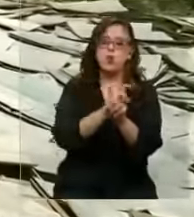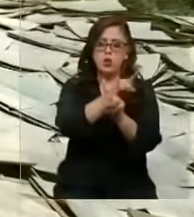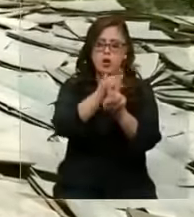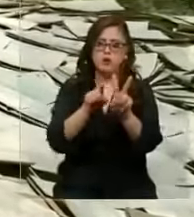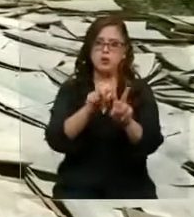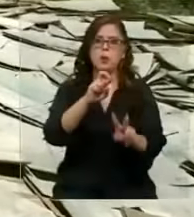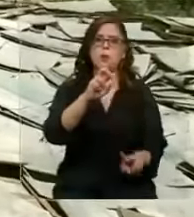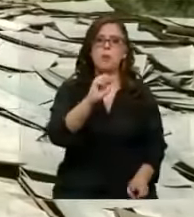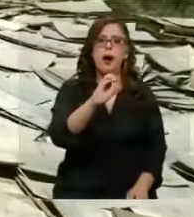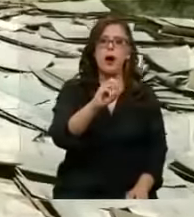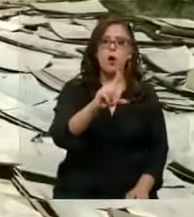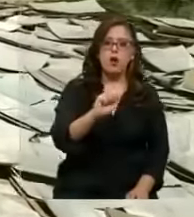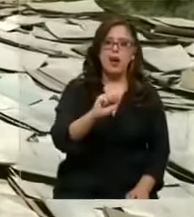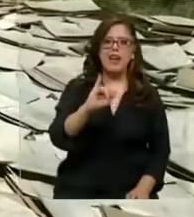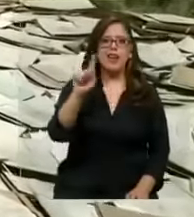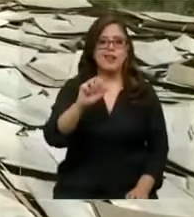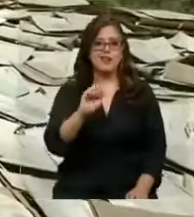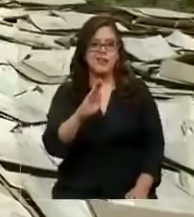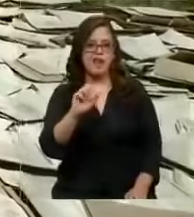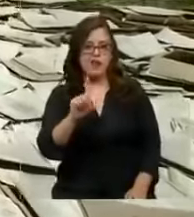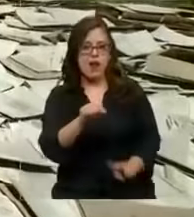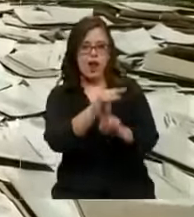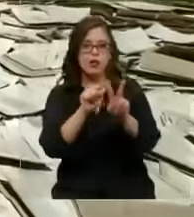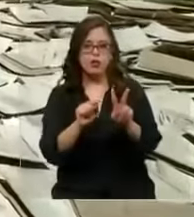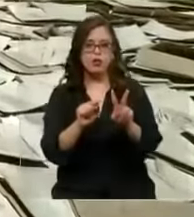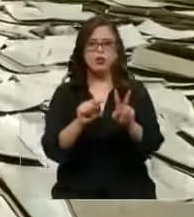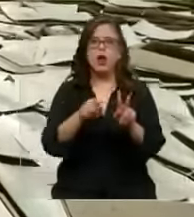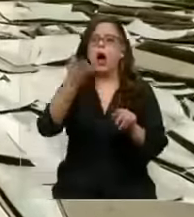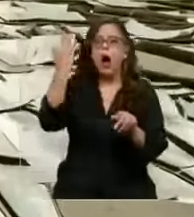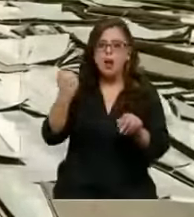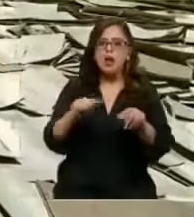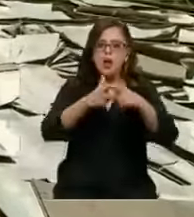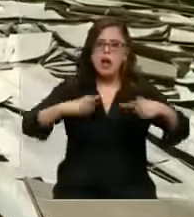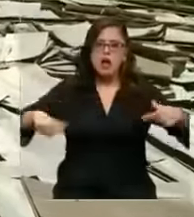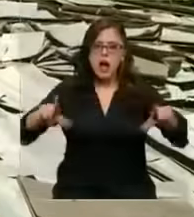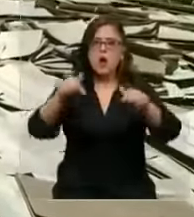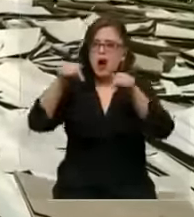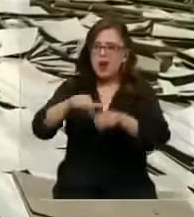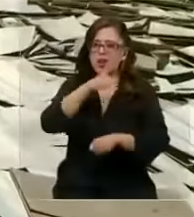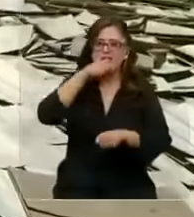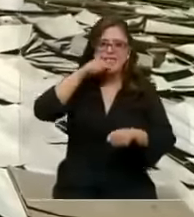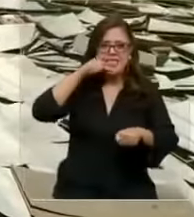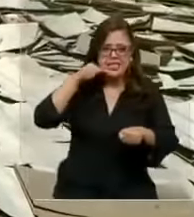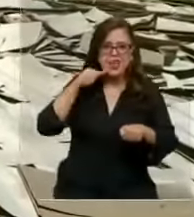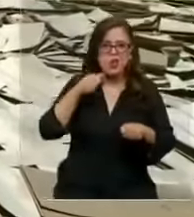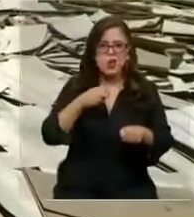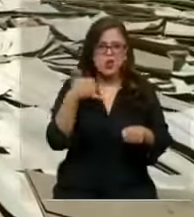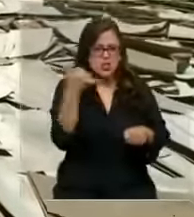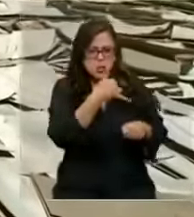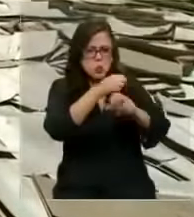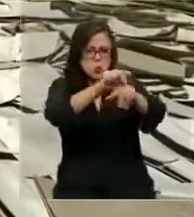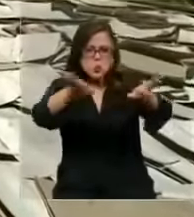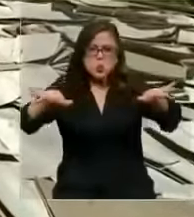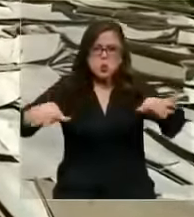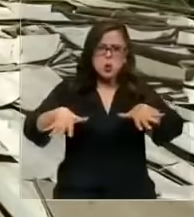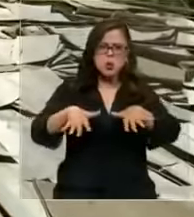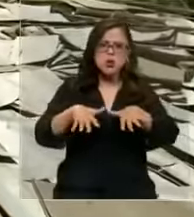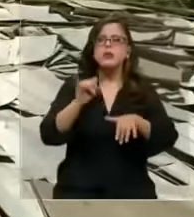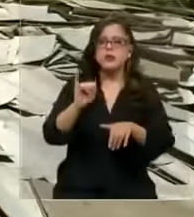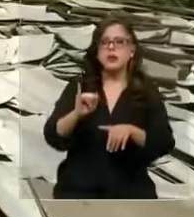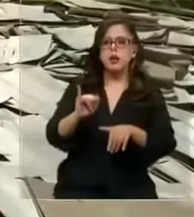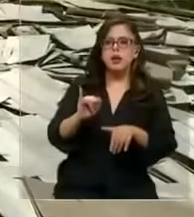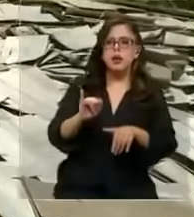agua antes, ¿no? Sí. Y ahora está completamente seco y hay basura. Vertedero, diría yo. Vertedero. ¿Cómo puede ser